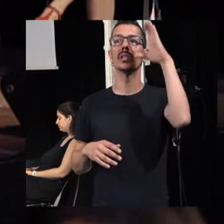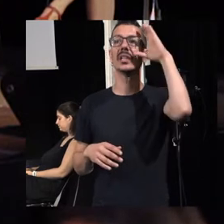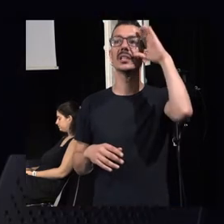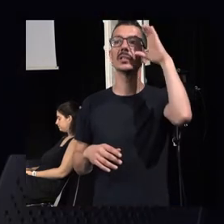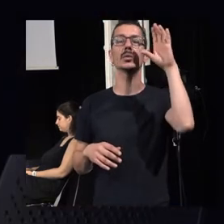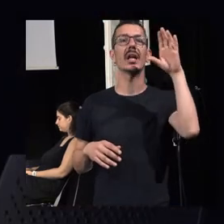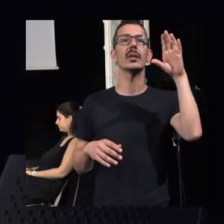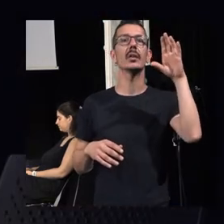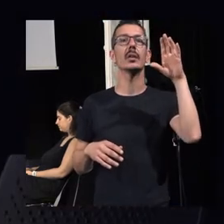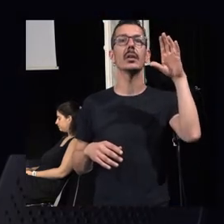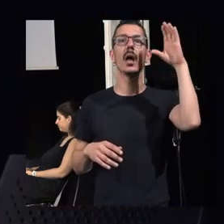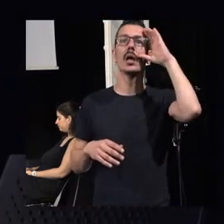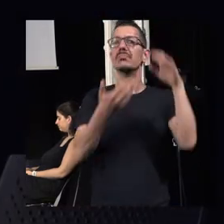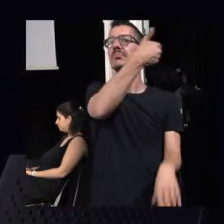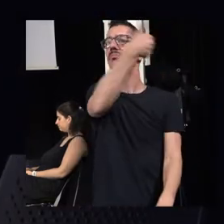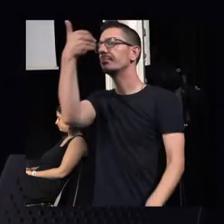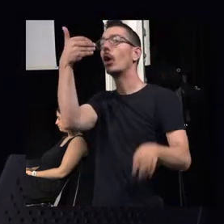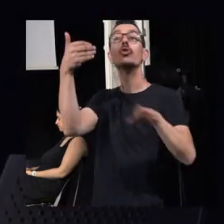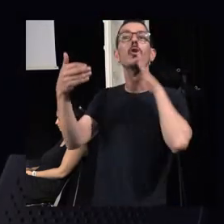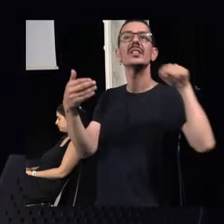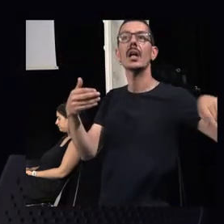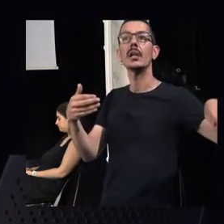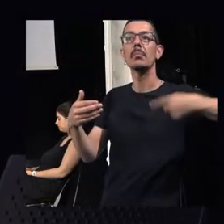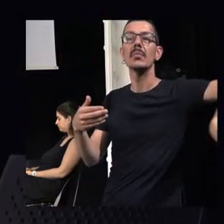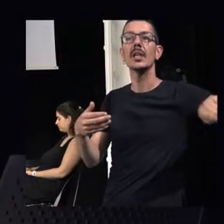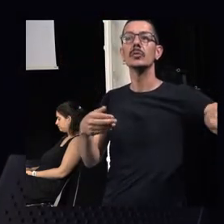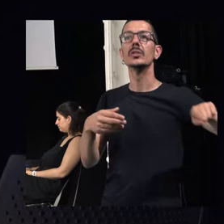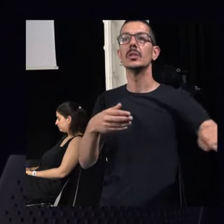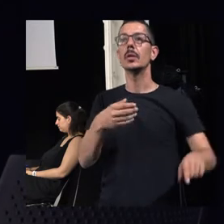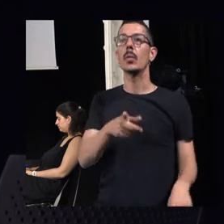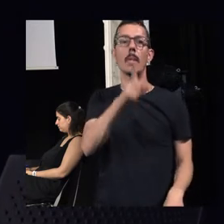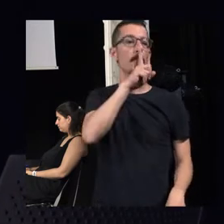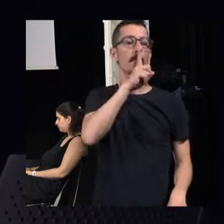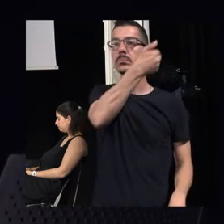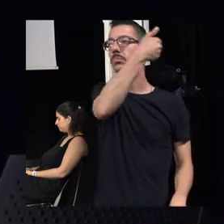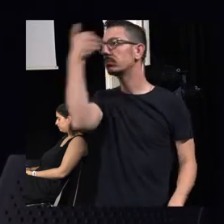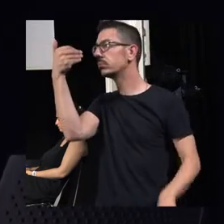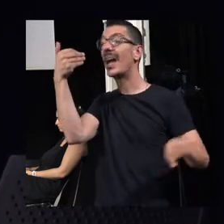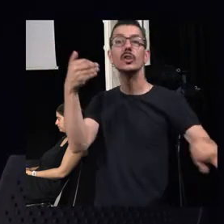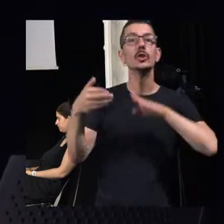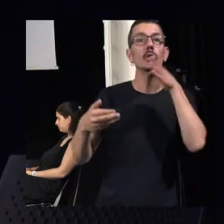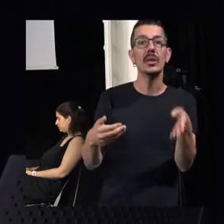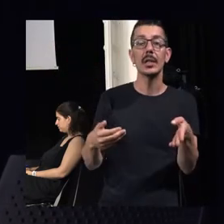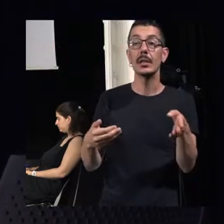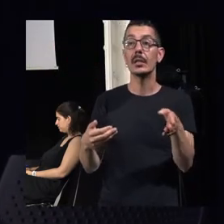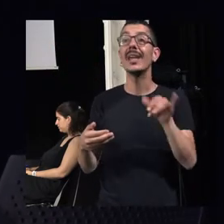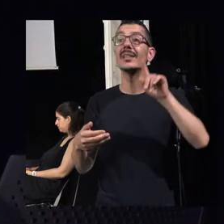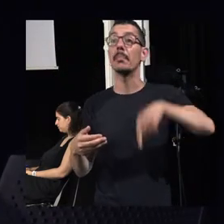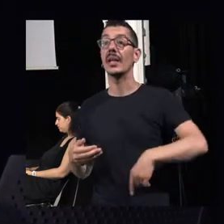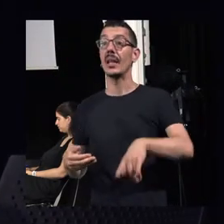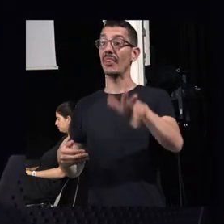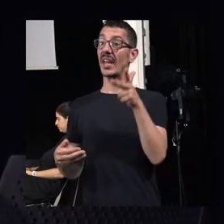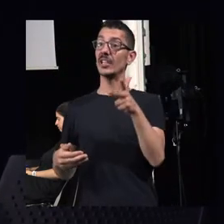que era lo que decía Platero ayer, no es solamente eso, que también, sino que la propia identificación de los derechos con las